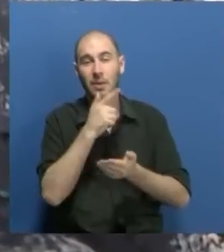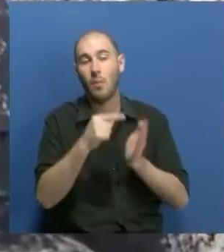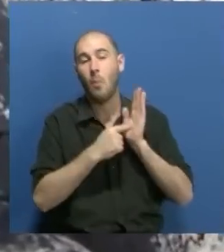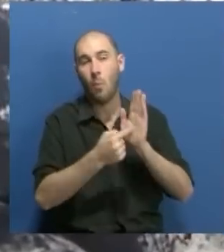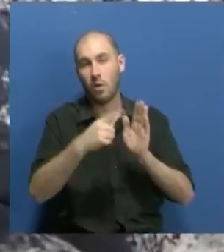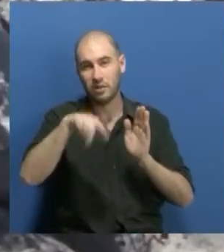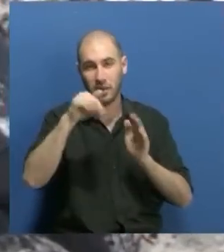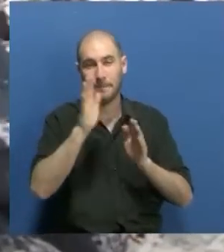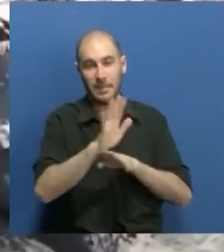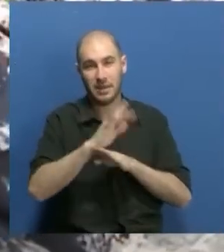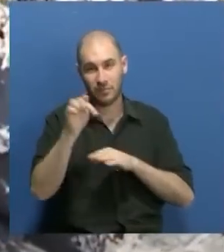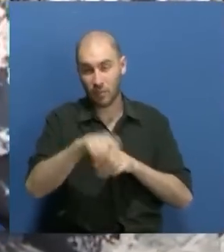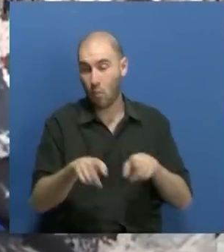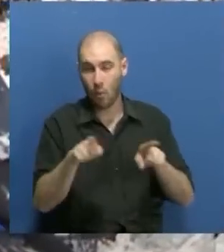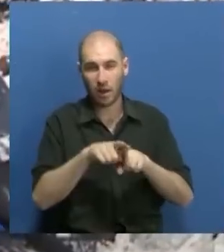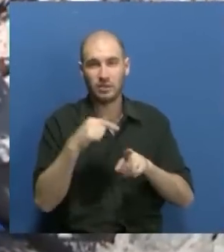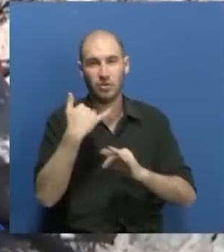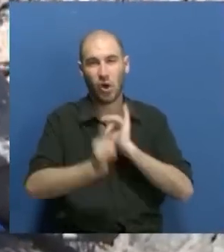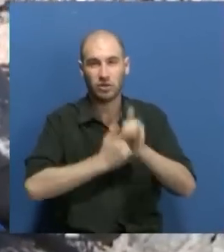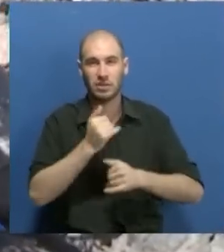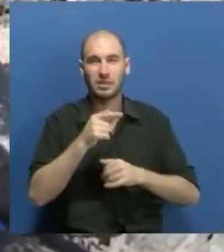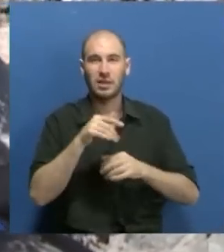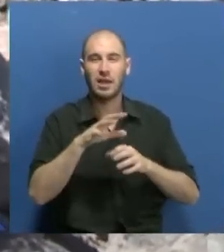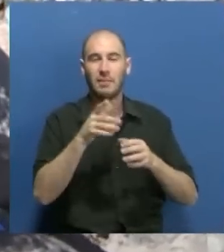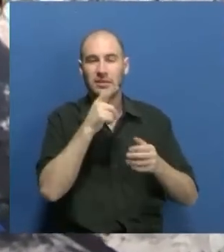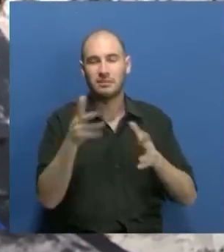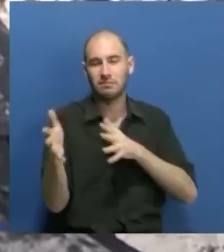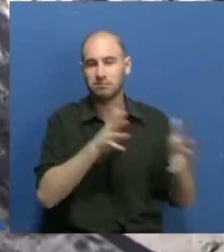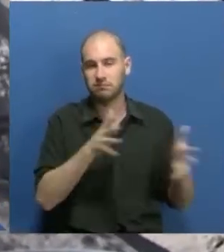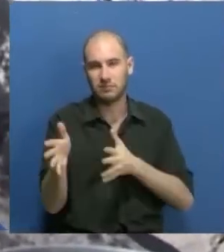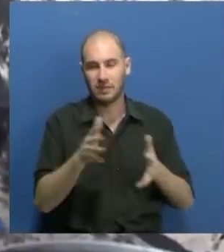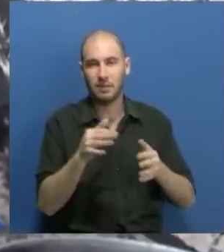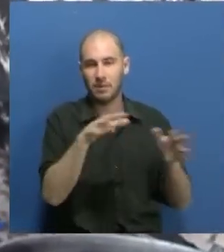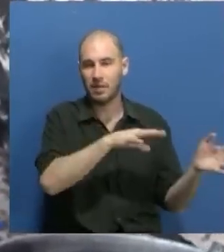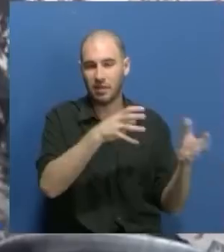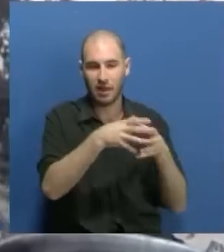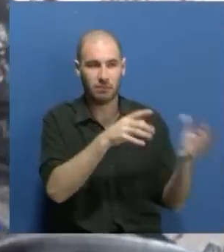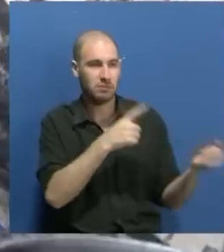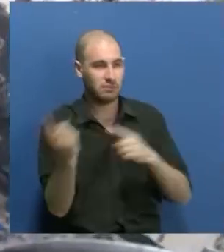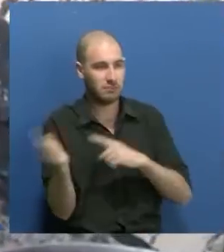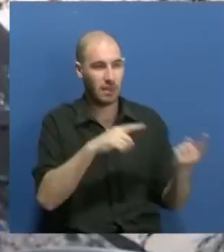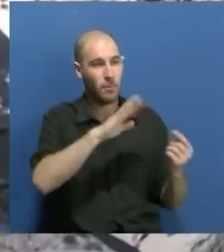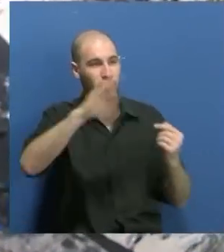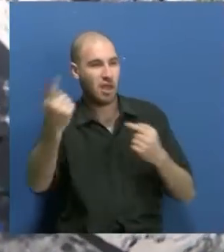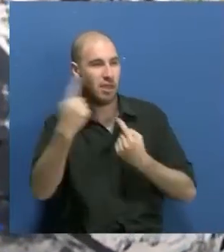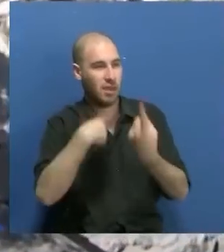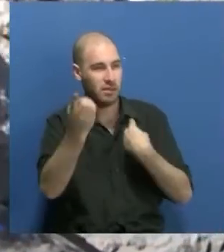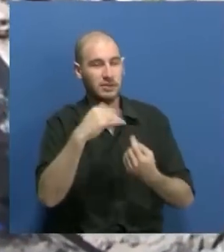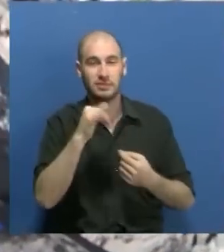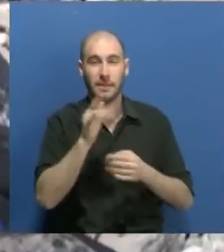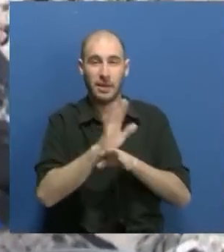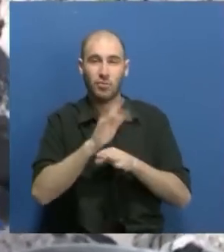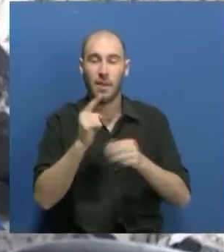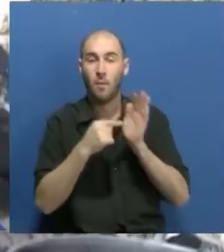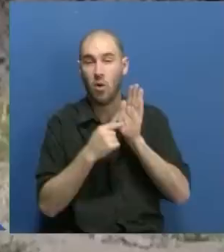esa, en esa película. Claro, tal cual. Que es lo que yo mencionaba, esto de la veranada y la invernada. Uh-huh. Es posible, en la claro. Montaña y lo que mostraban en esa película también